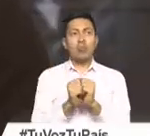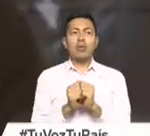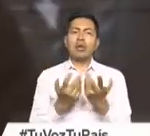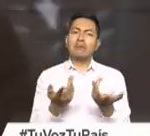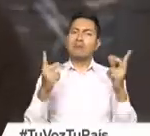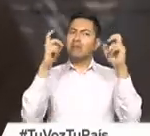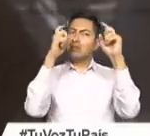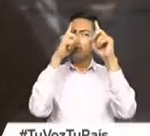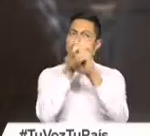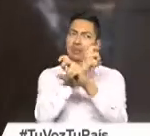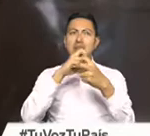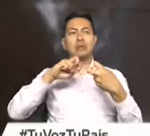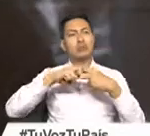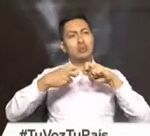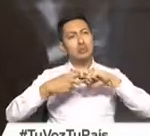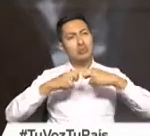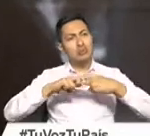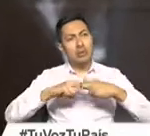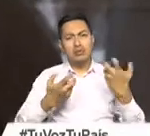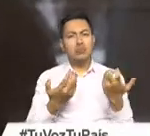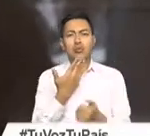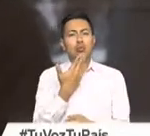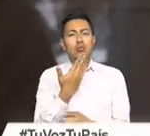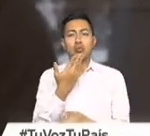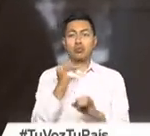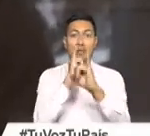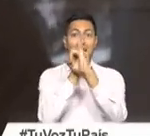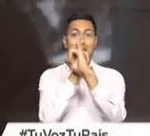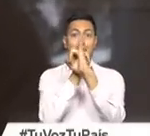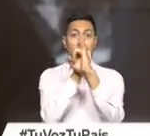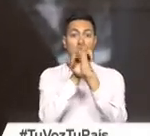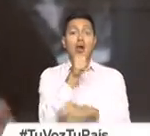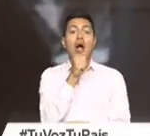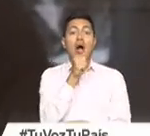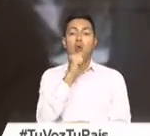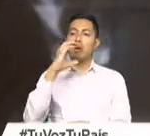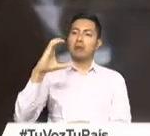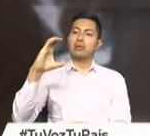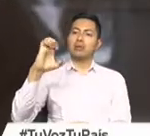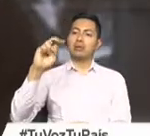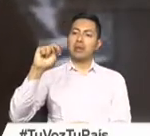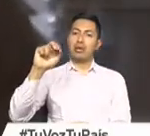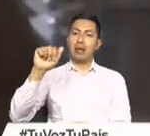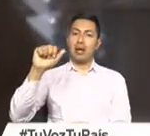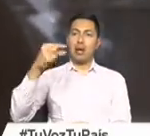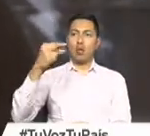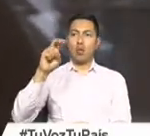complicaciones que desde la institución de Senagua estaba generando en las comunidades,